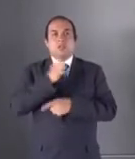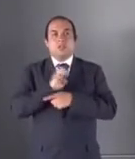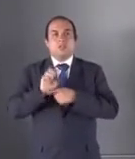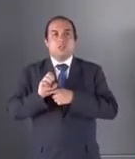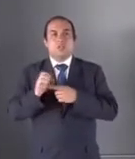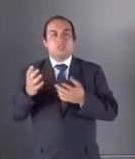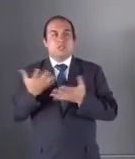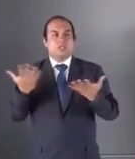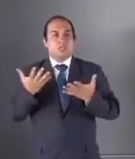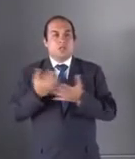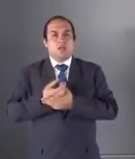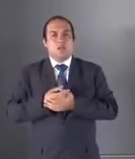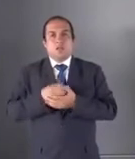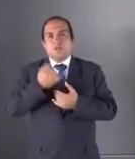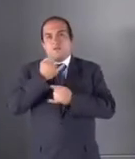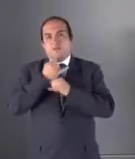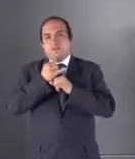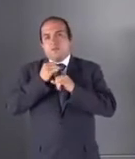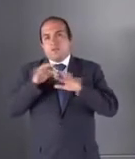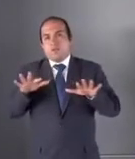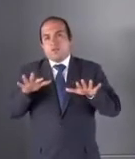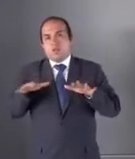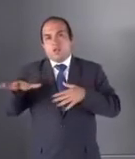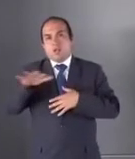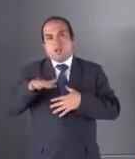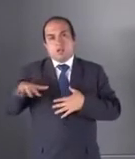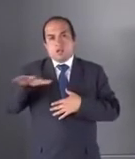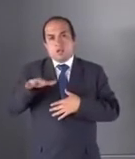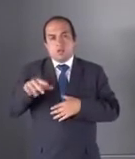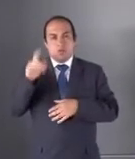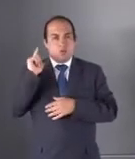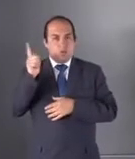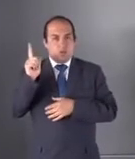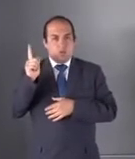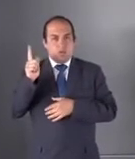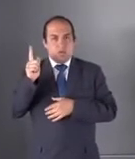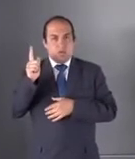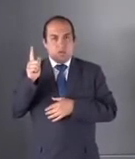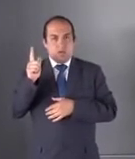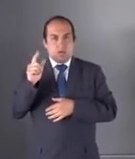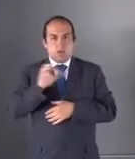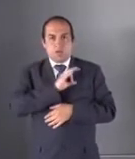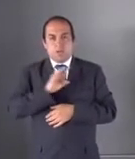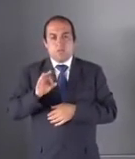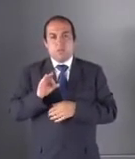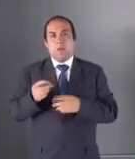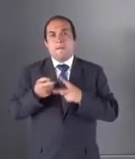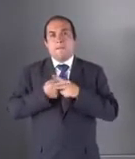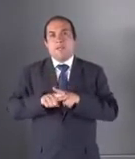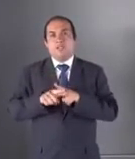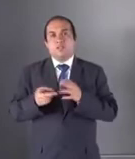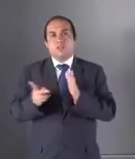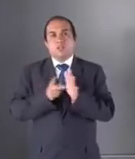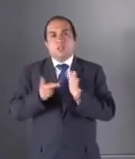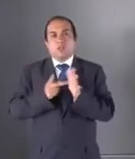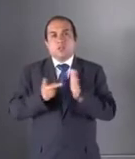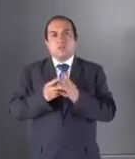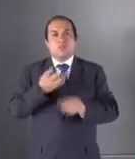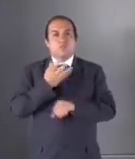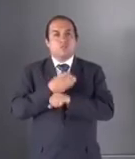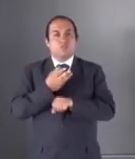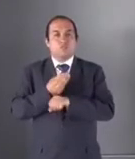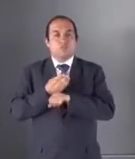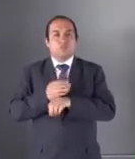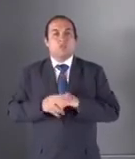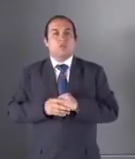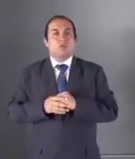se está entregando toda la información al juez y esperamos que se retomen las obras lo más pronto posible, aunque hay otra